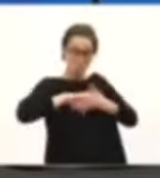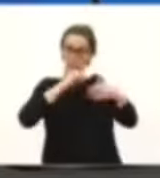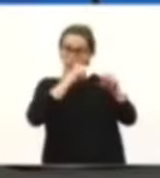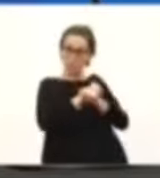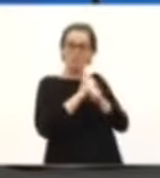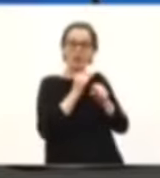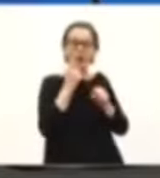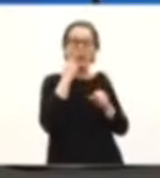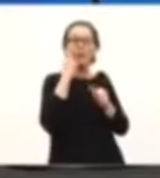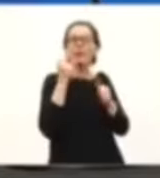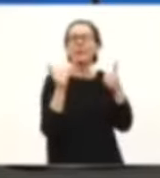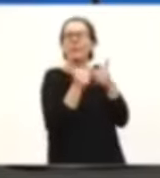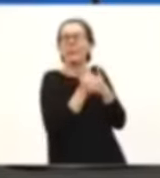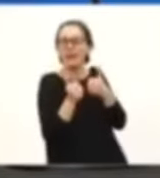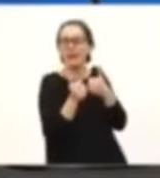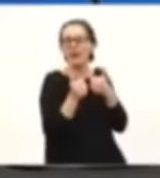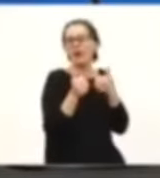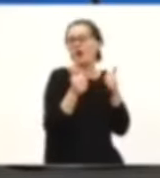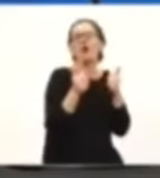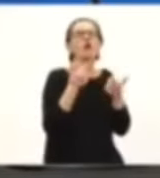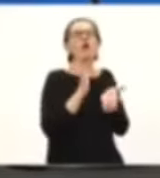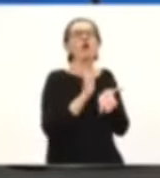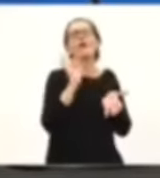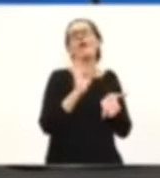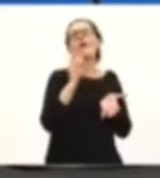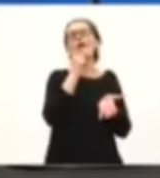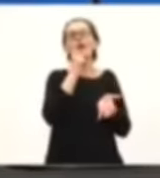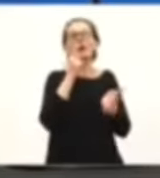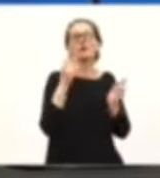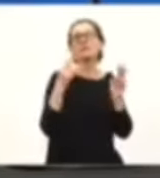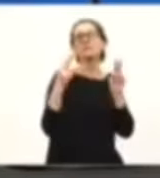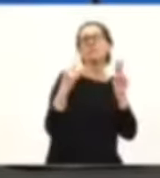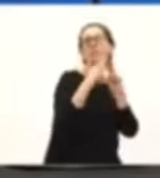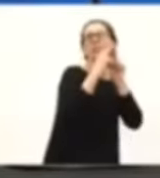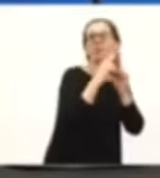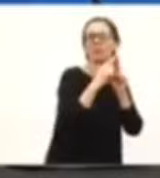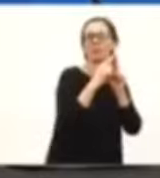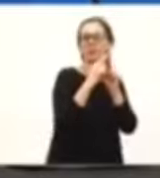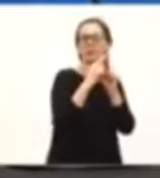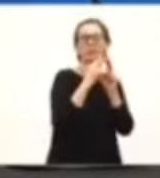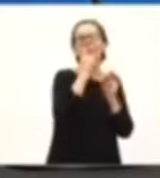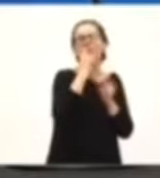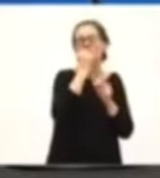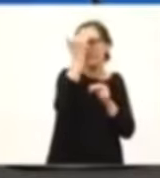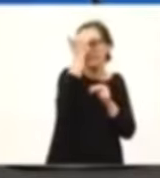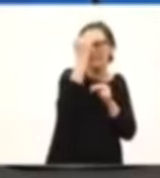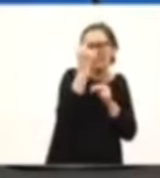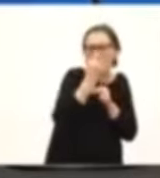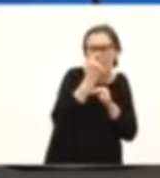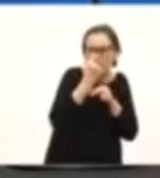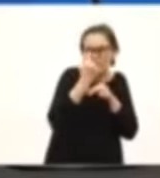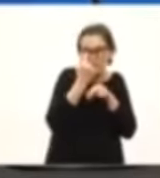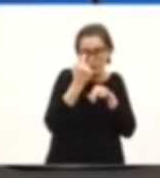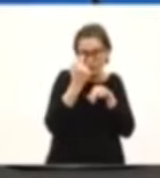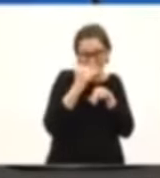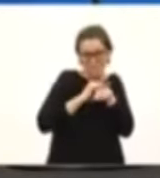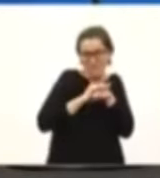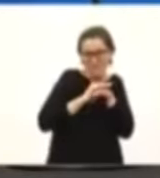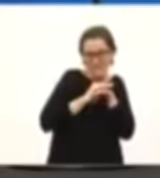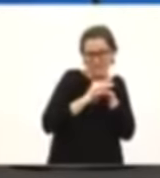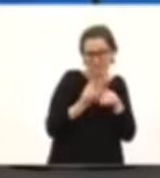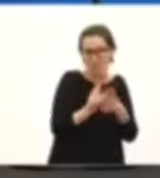o es aquella persona que haya tenido un contacto mínimamente de 15 minutos